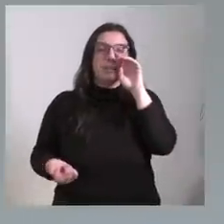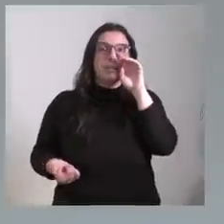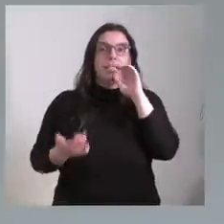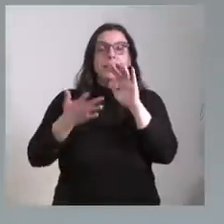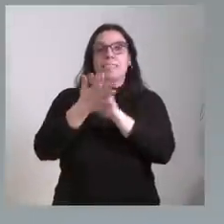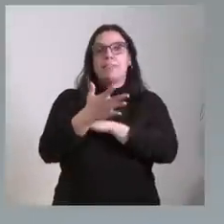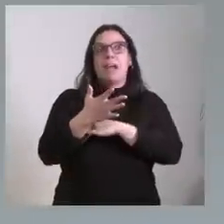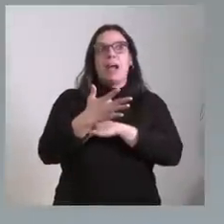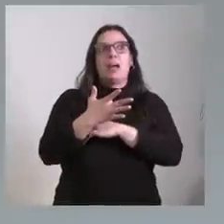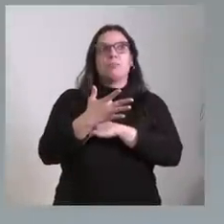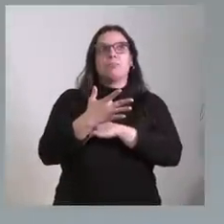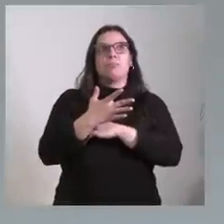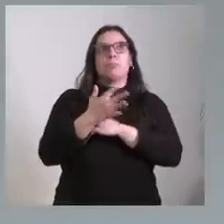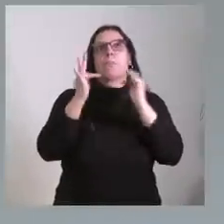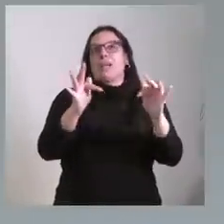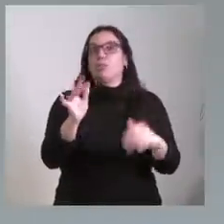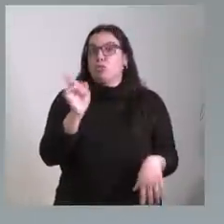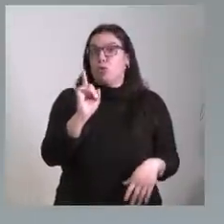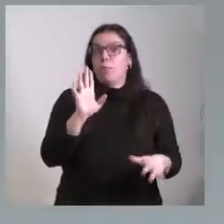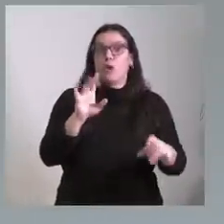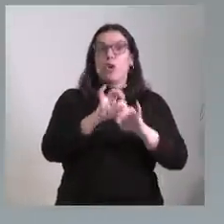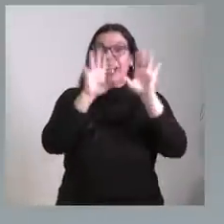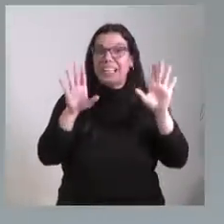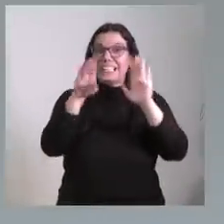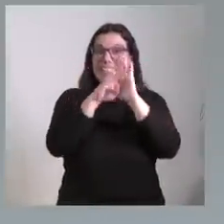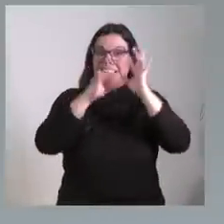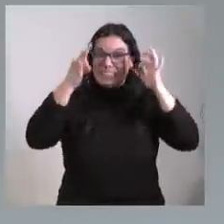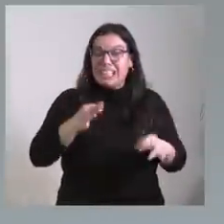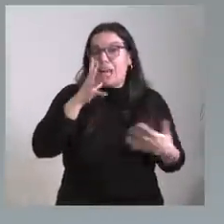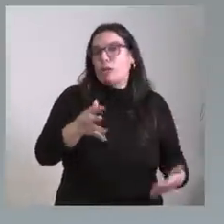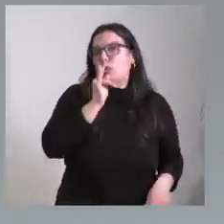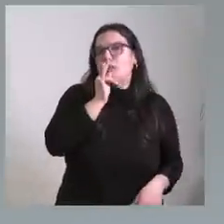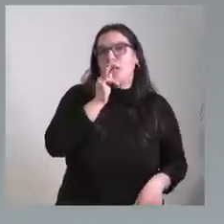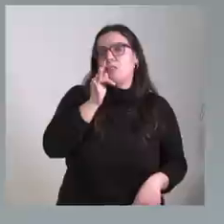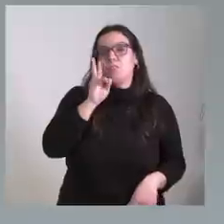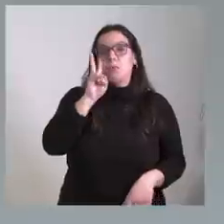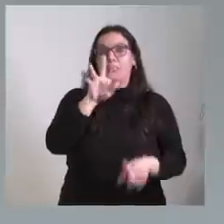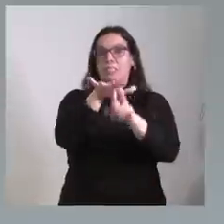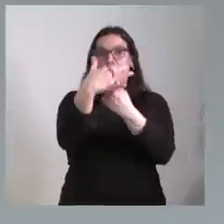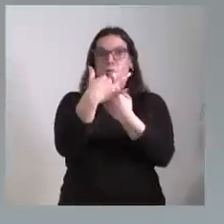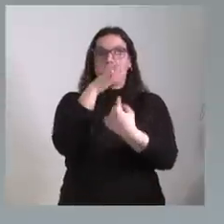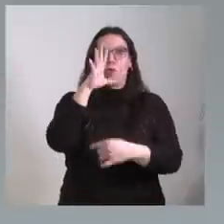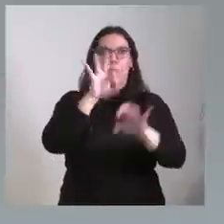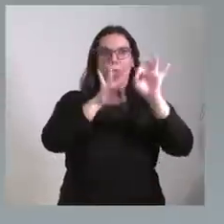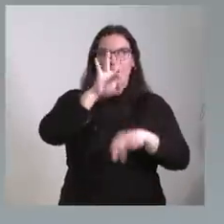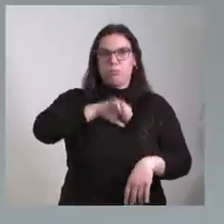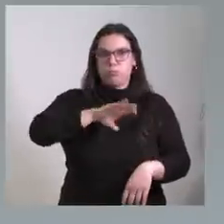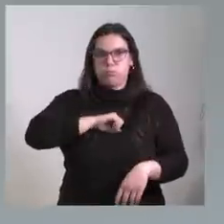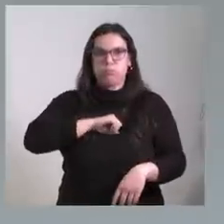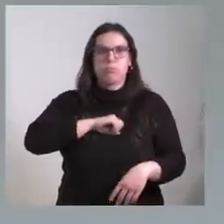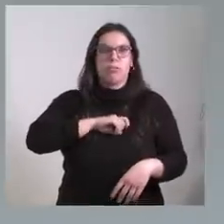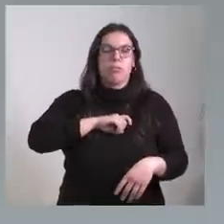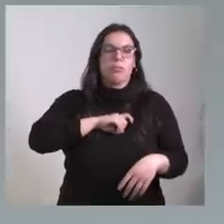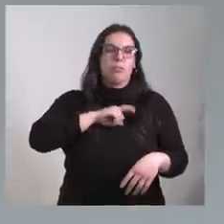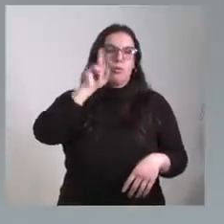descartar pero no es algo que esté concretado ya en este momento preciso en función como les digo del nivel de incidencia actual y también